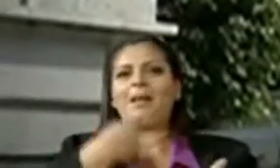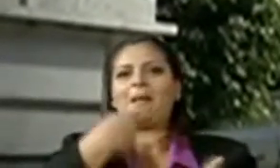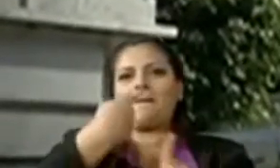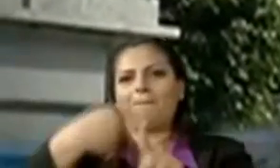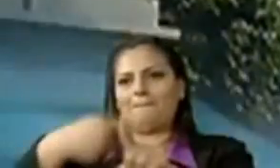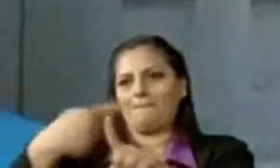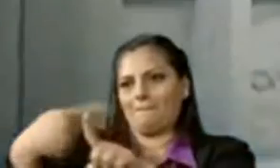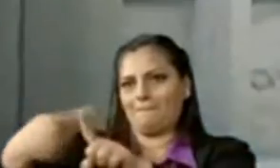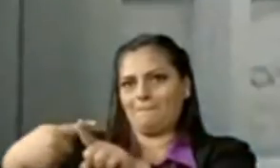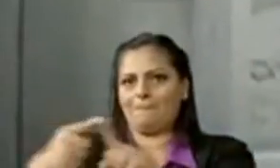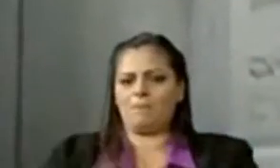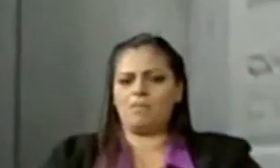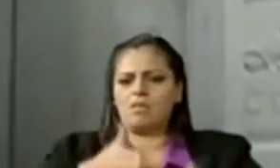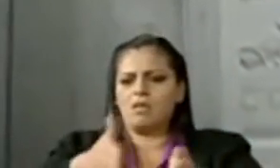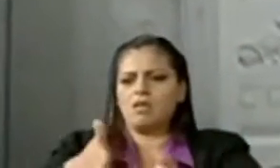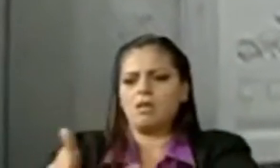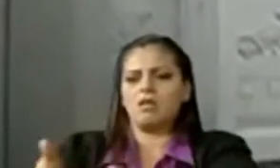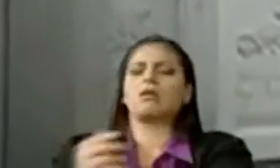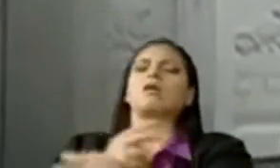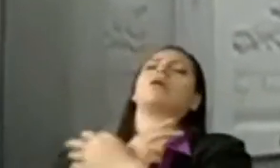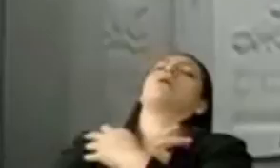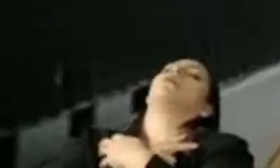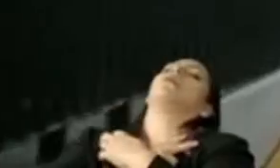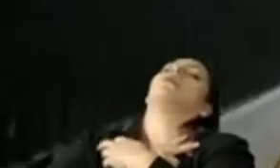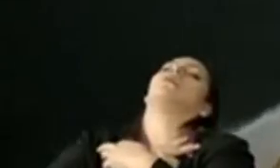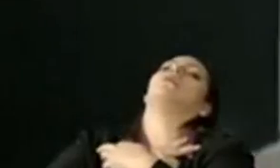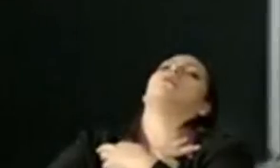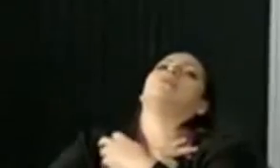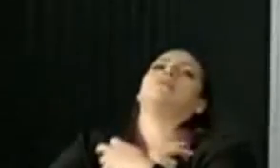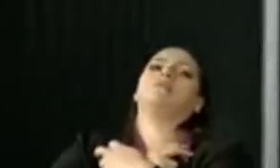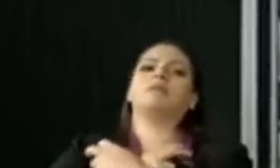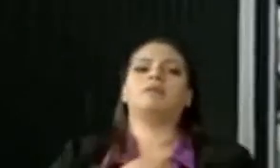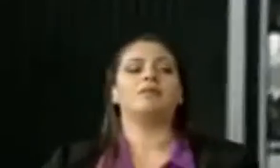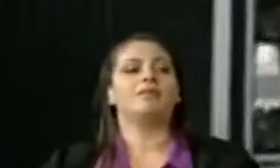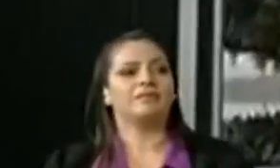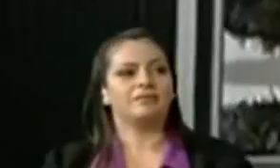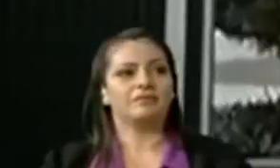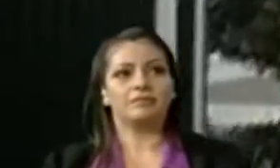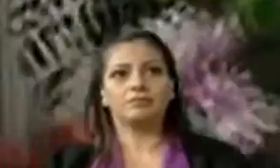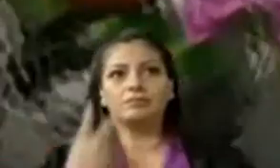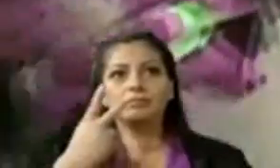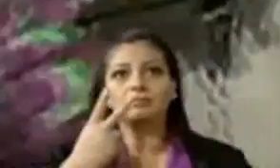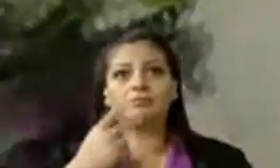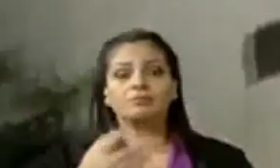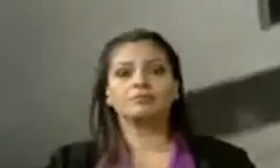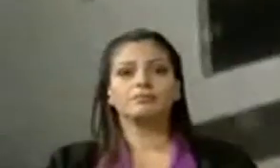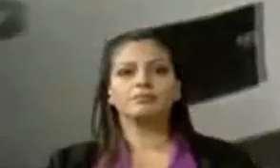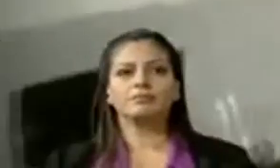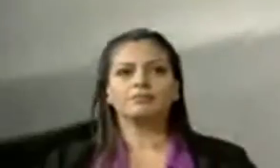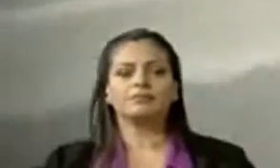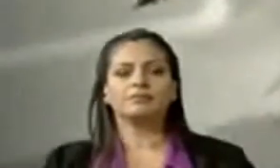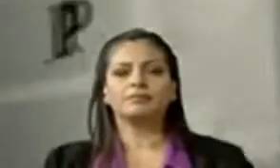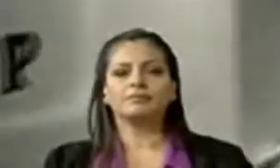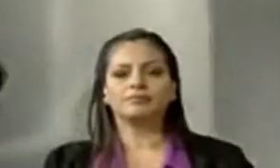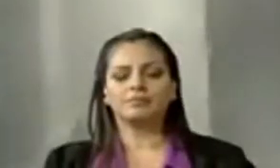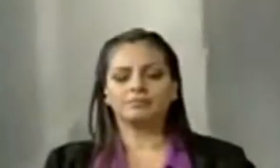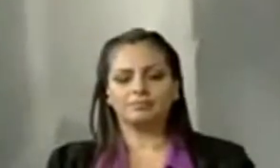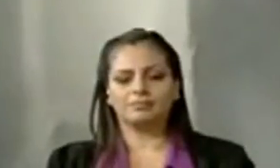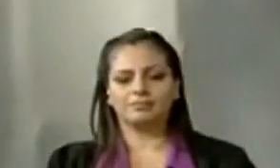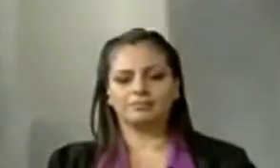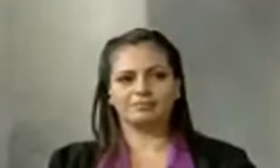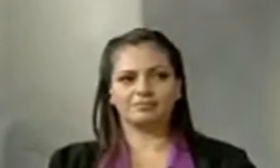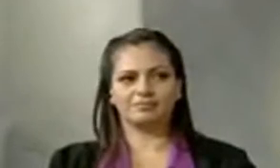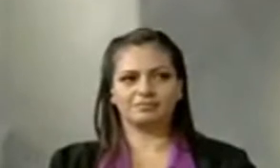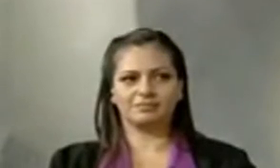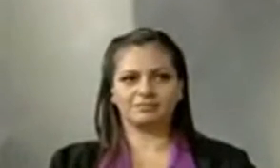obligatorias y del recuerdo, pues se divisa el Cementerio Protestante, una infraestructura que con anterioridad